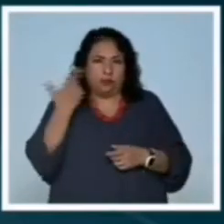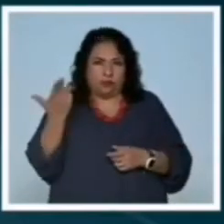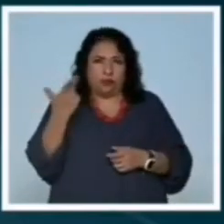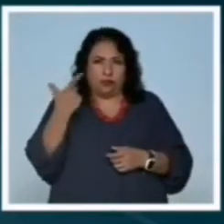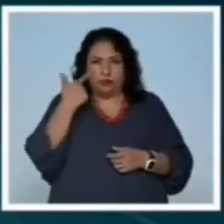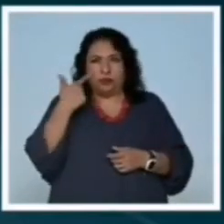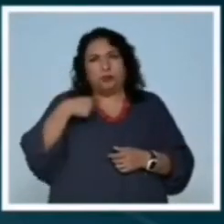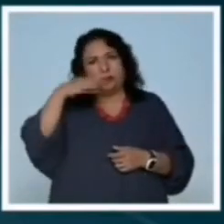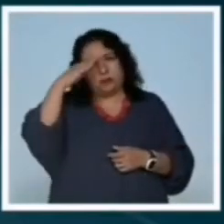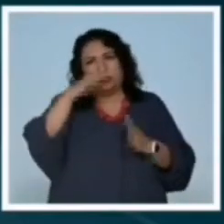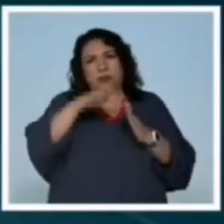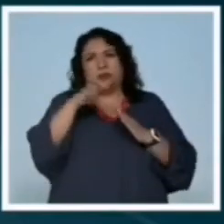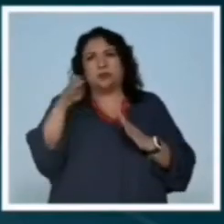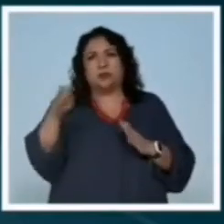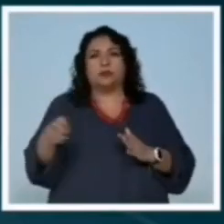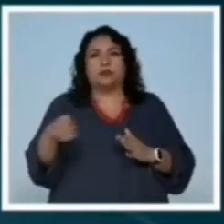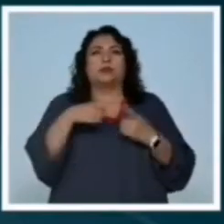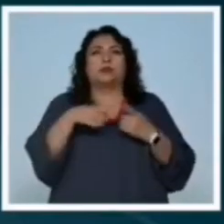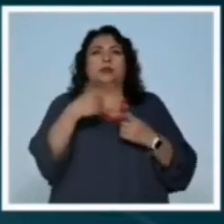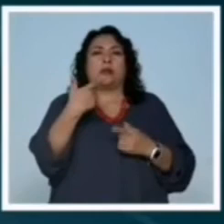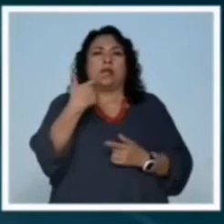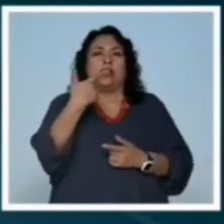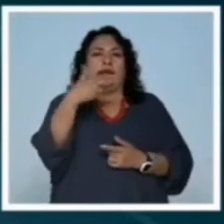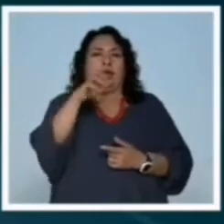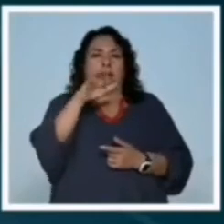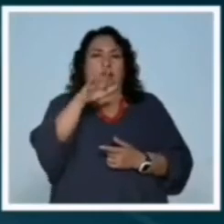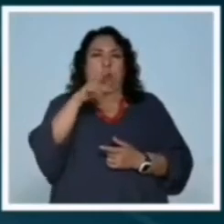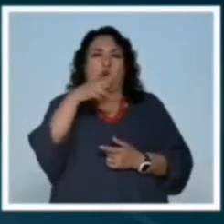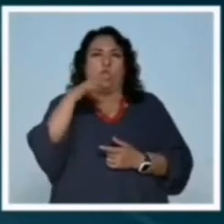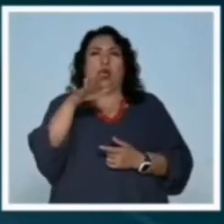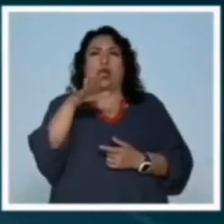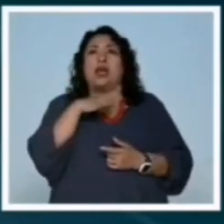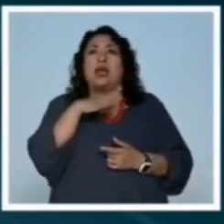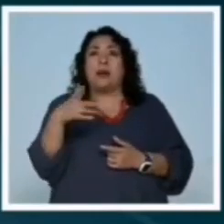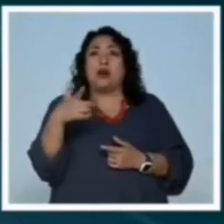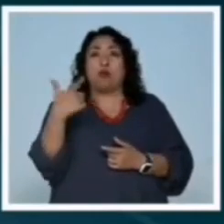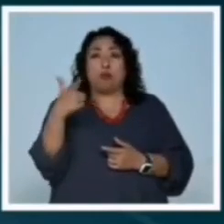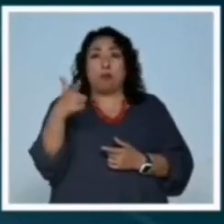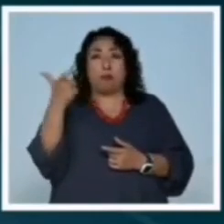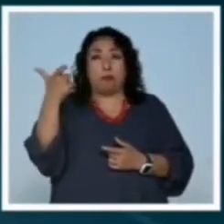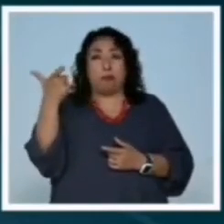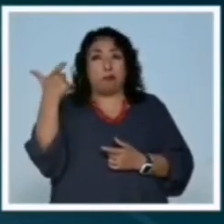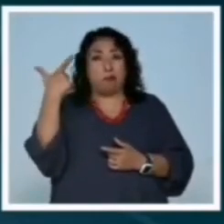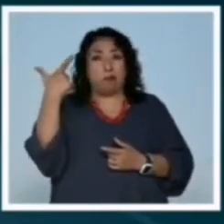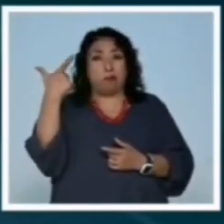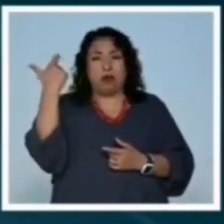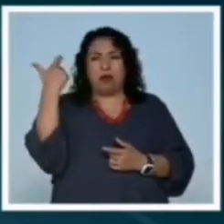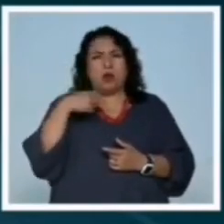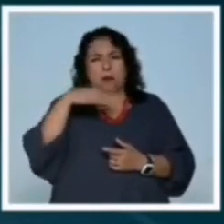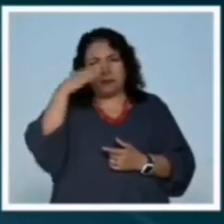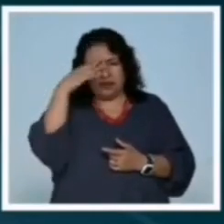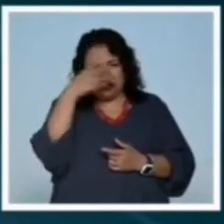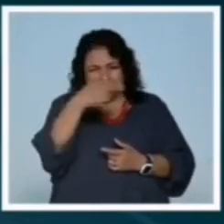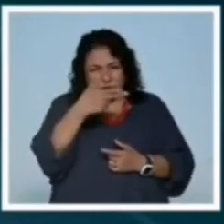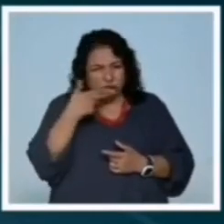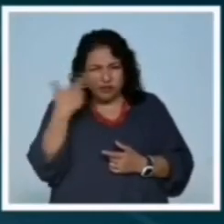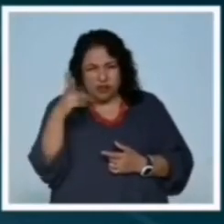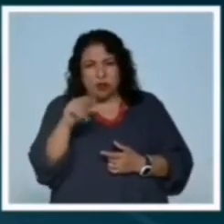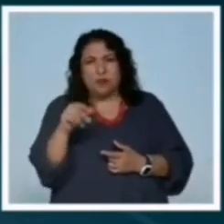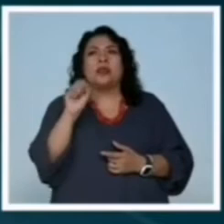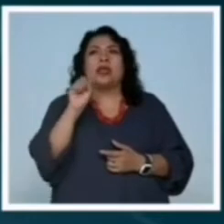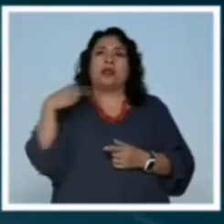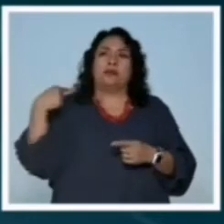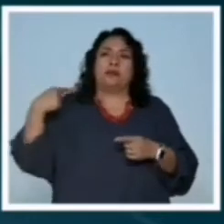pensaba en ejemplos como hemingway que con un arma de fuego se suicida y que la